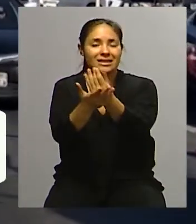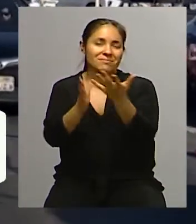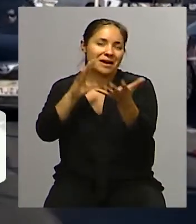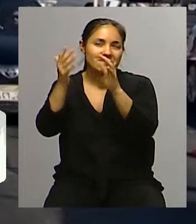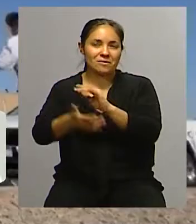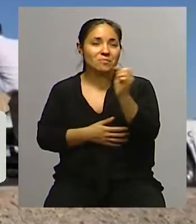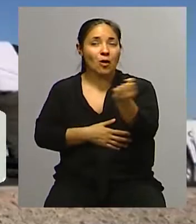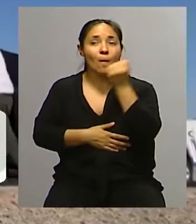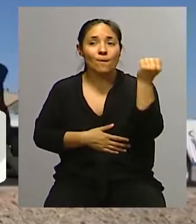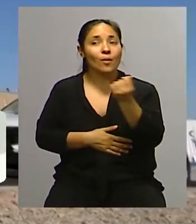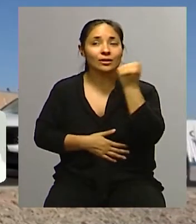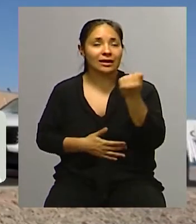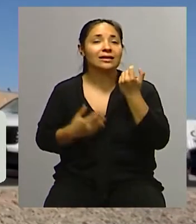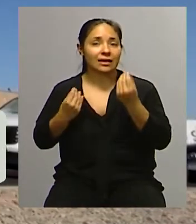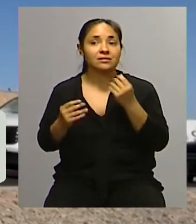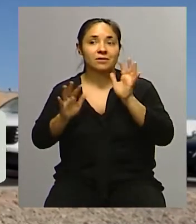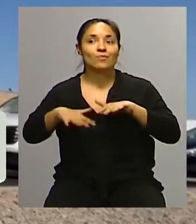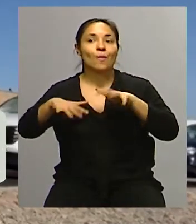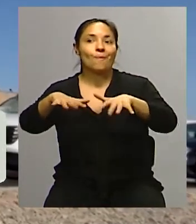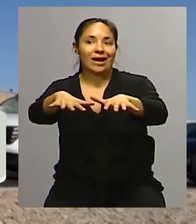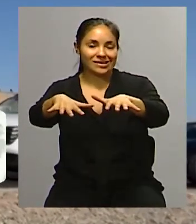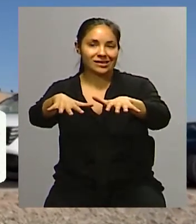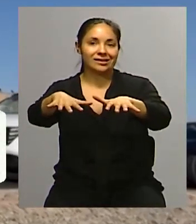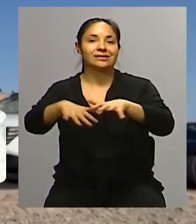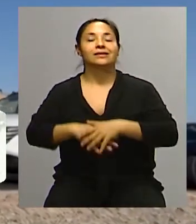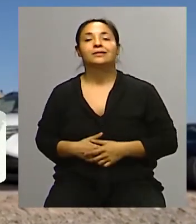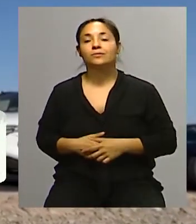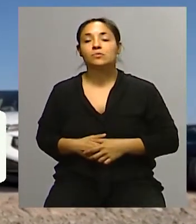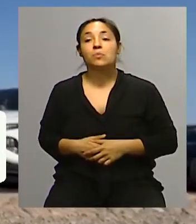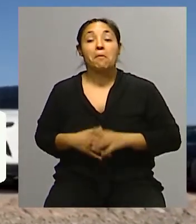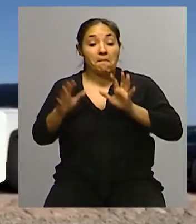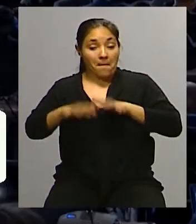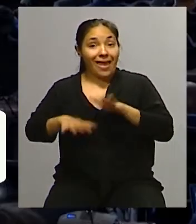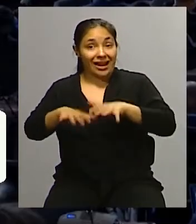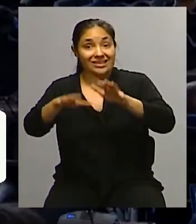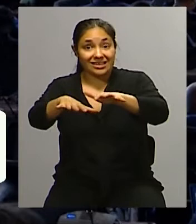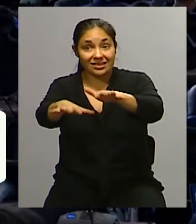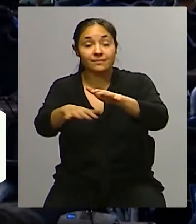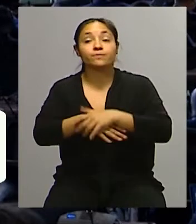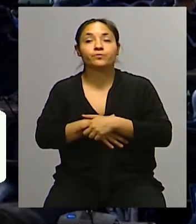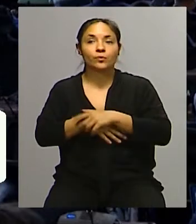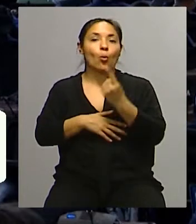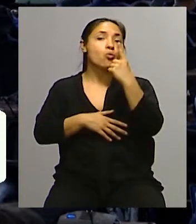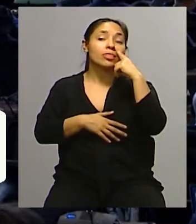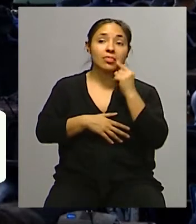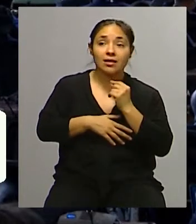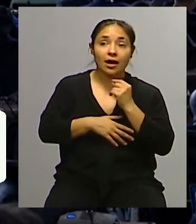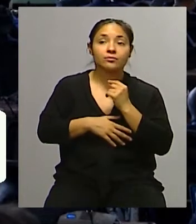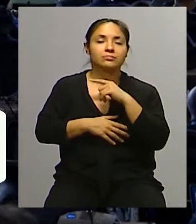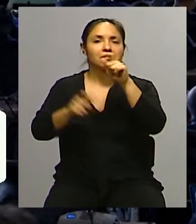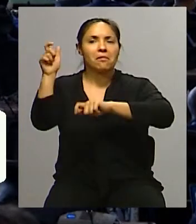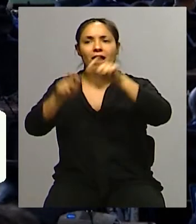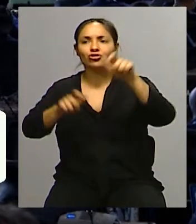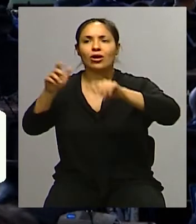importante y es histórico, que son estas marchas. Estas marchas se hacen un día donde congregan a